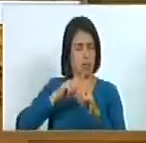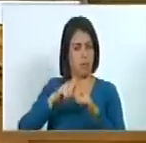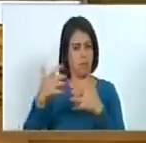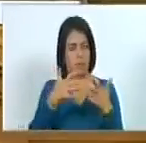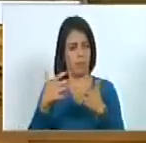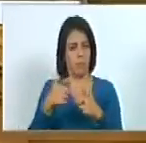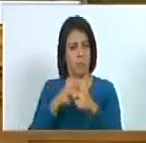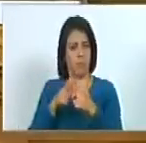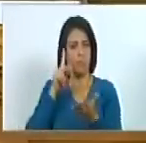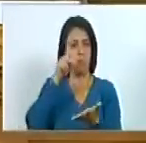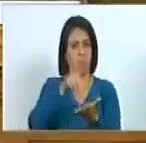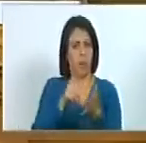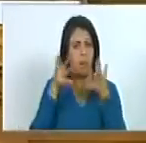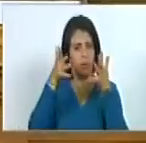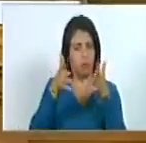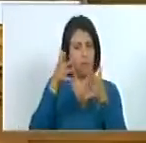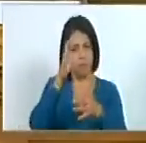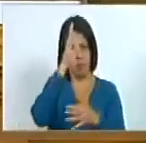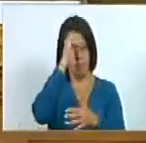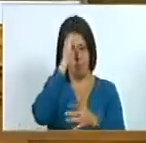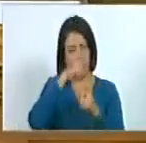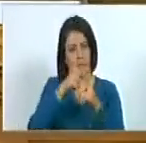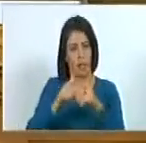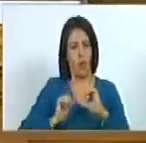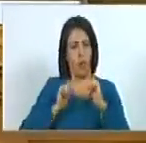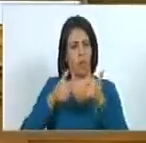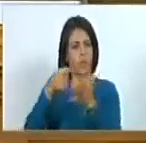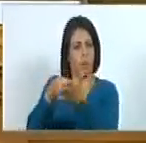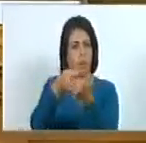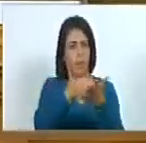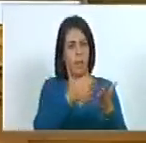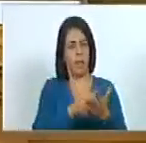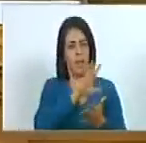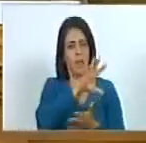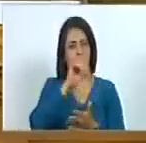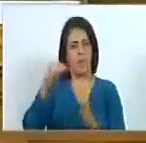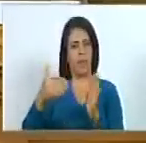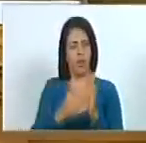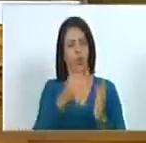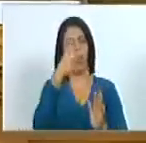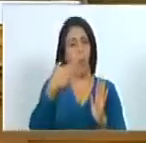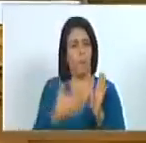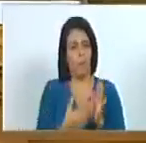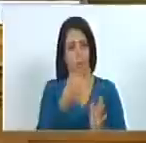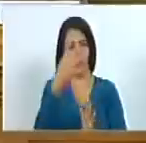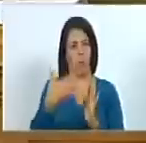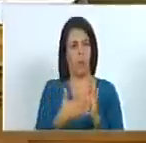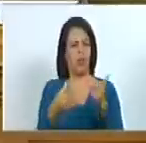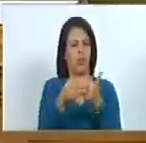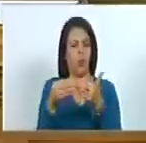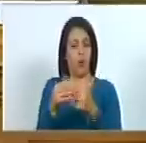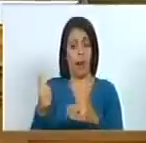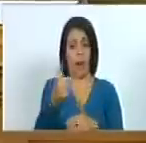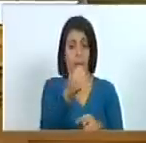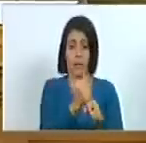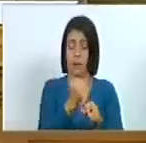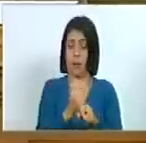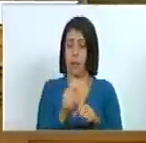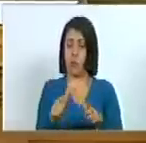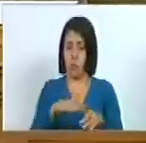se va de asesor económico de Manuel Rosales y empieza a pagarle 500, 1000, 2000, 4000 dólares a cada